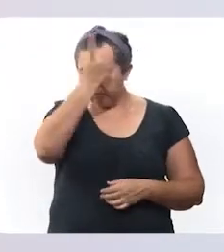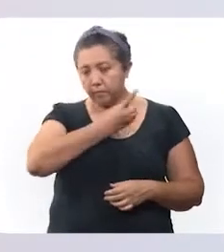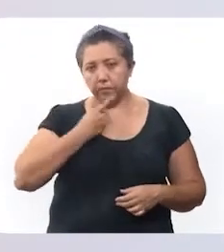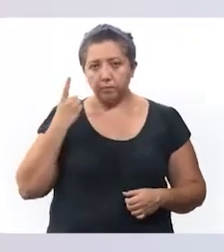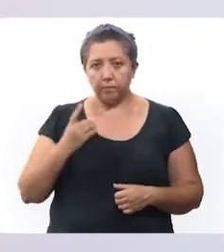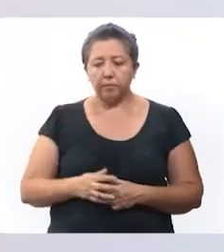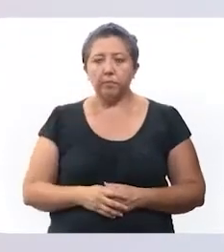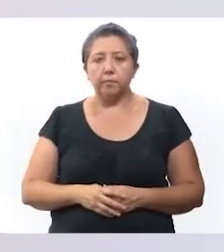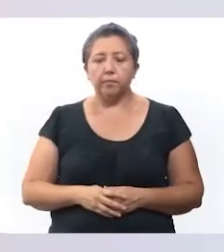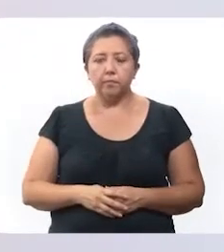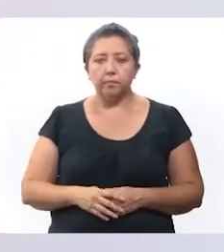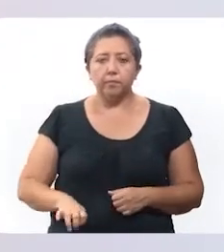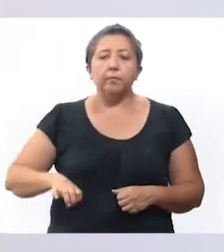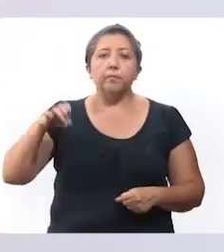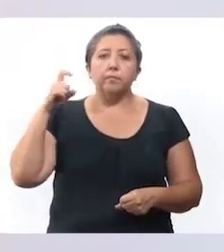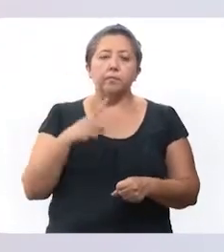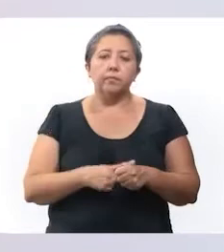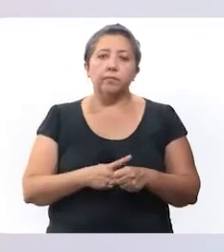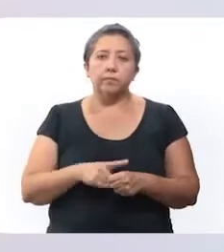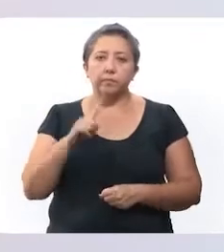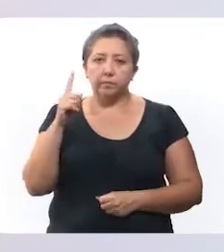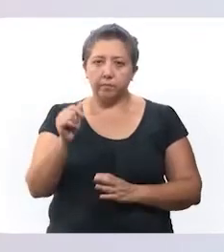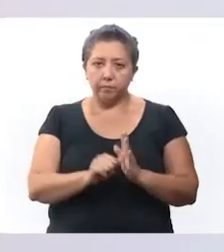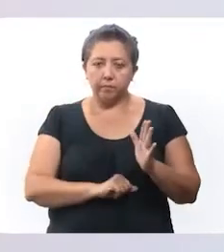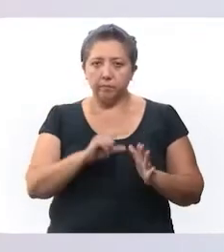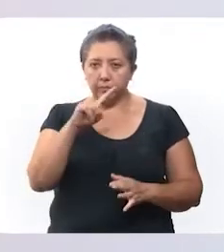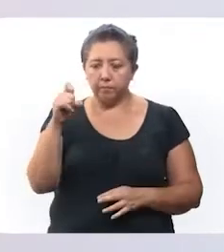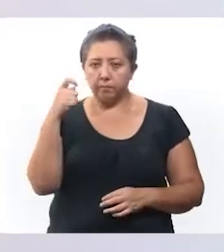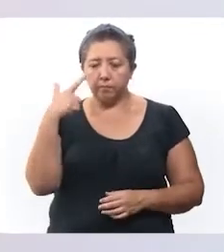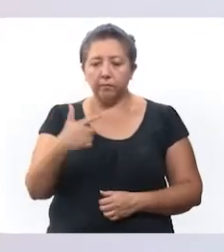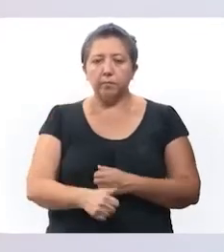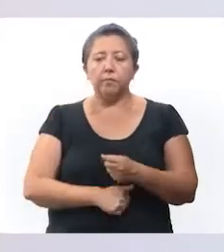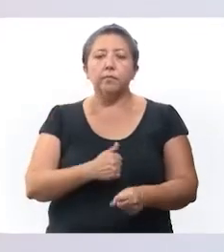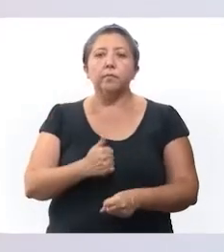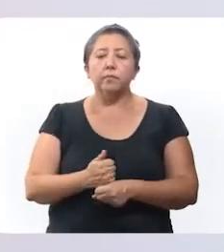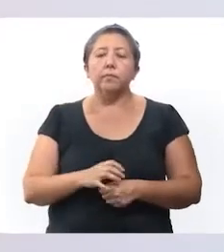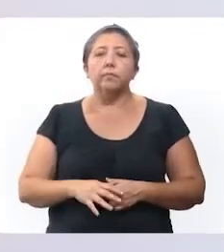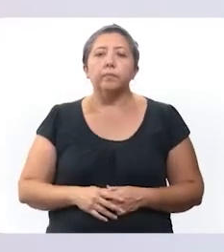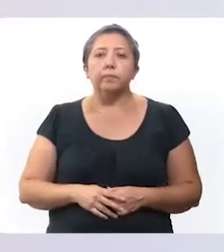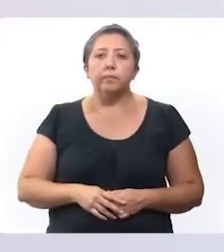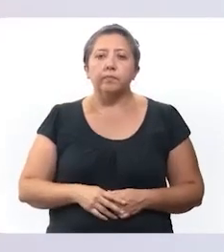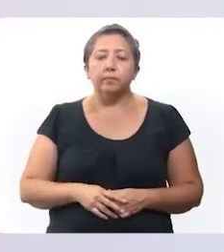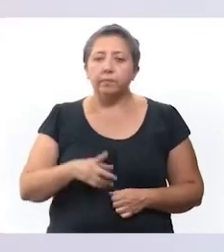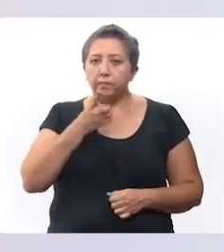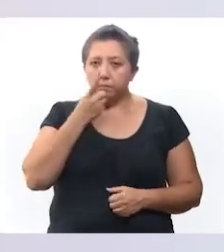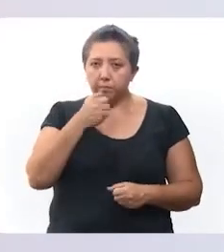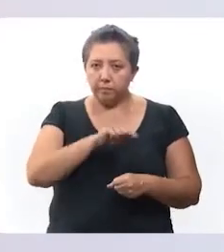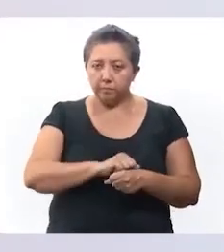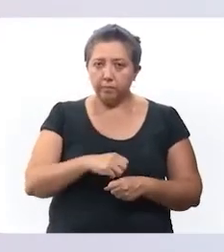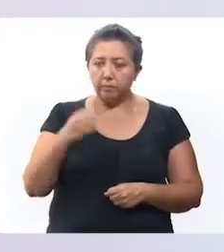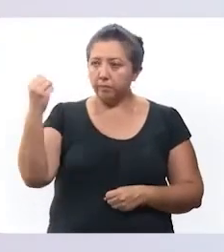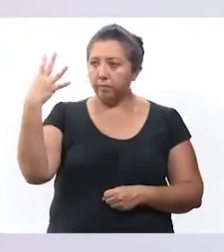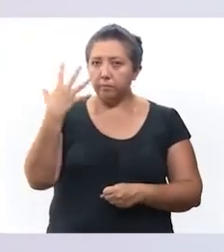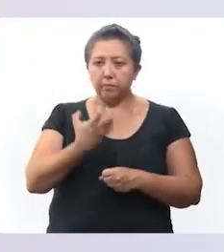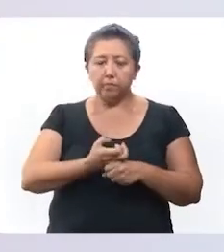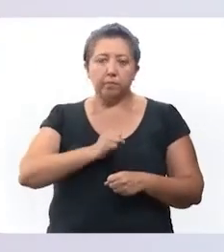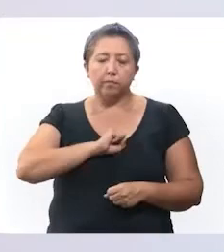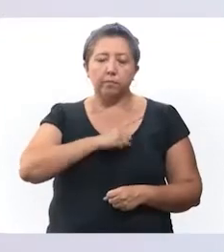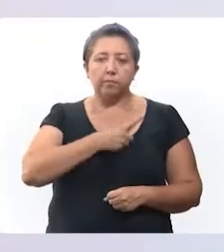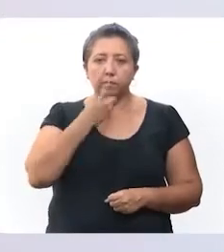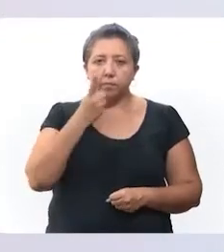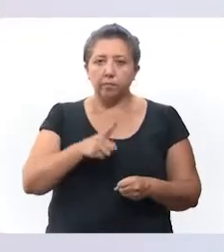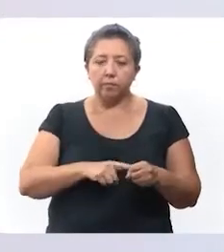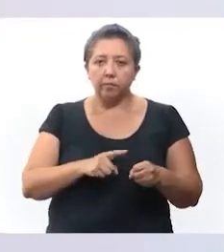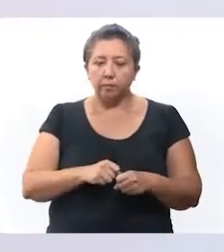espera de diagnóstico. El rango de edad de los casos es de 1 mes a 107 años. Los indicadores semanales del Semáforo